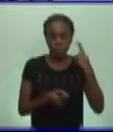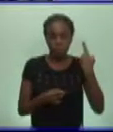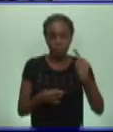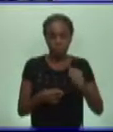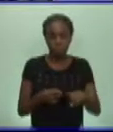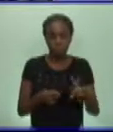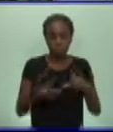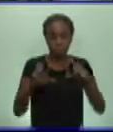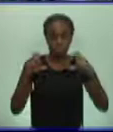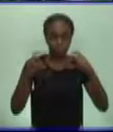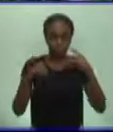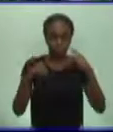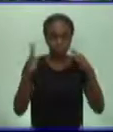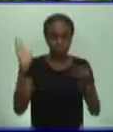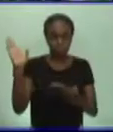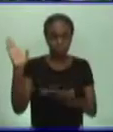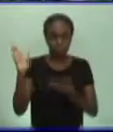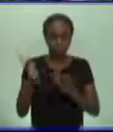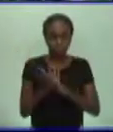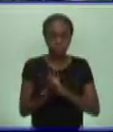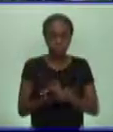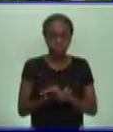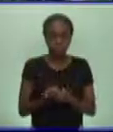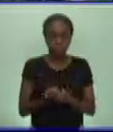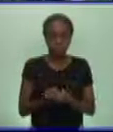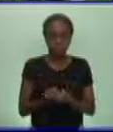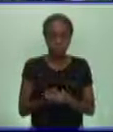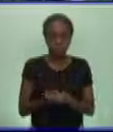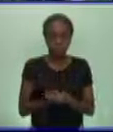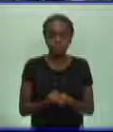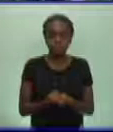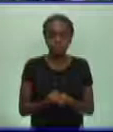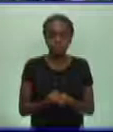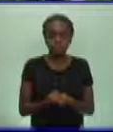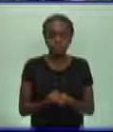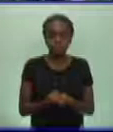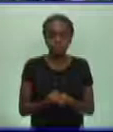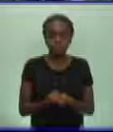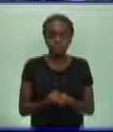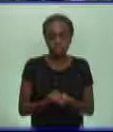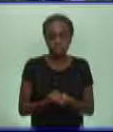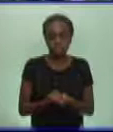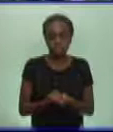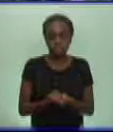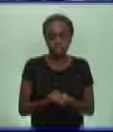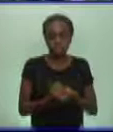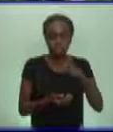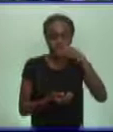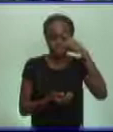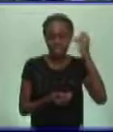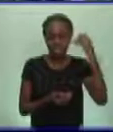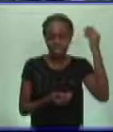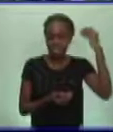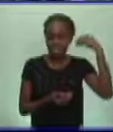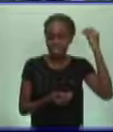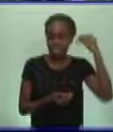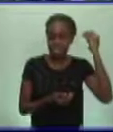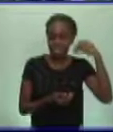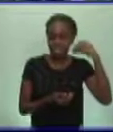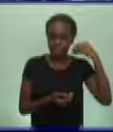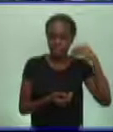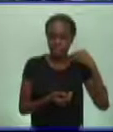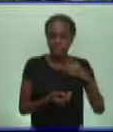observen esta otra ilustración. Claro que sí. Ya adivinaron, es